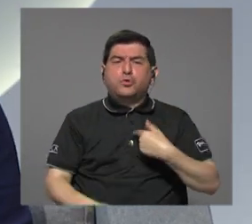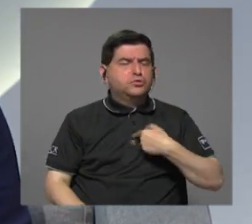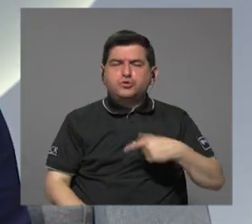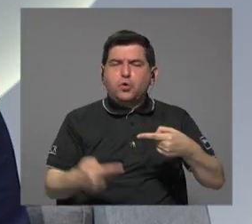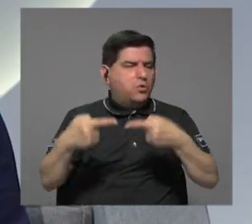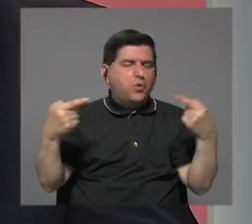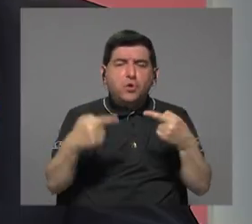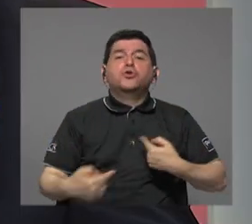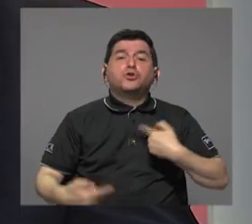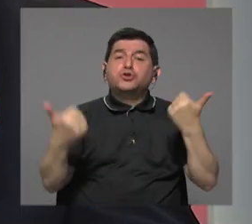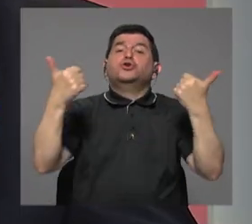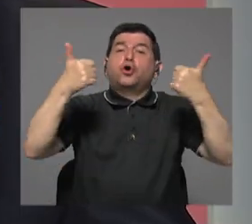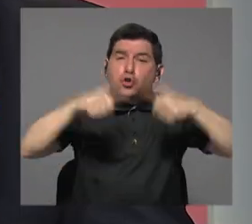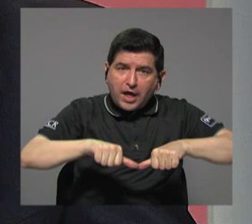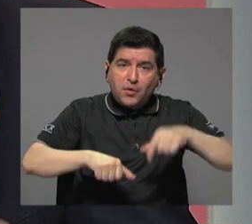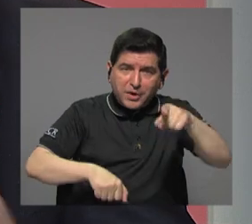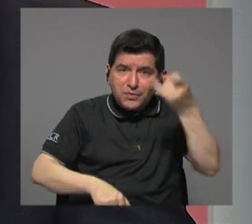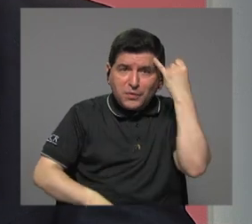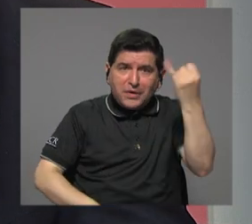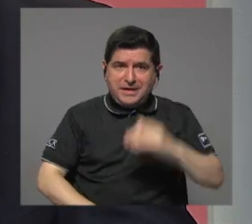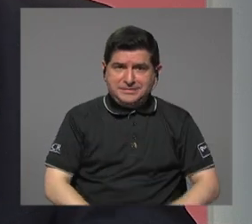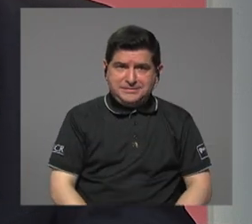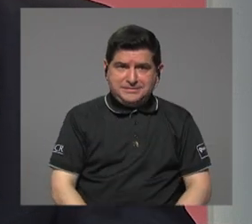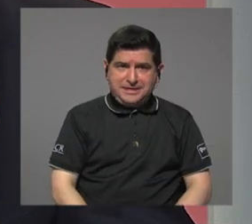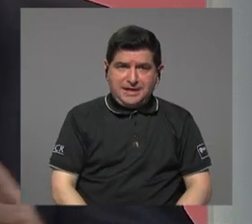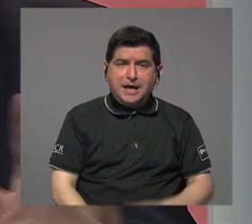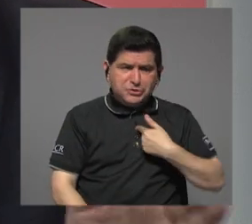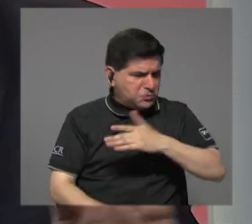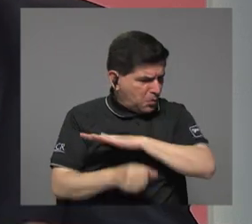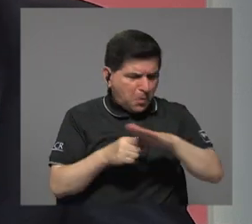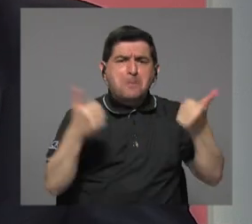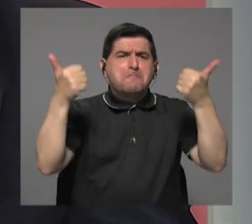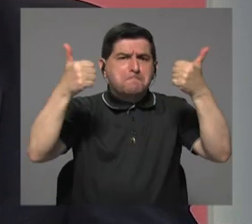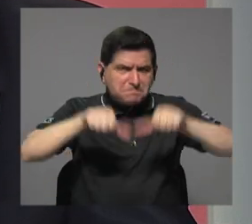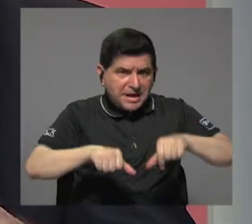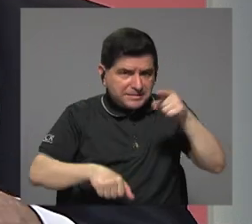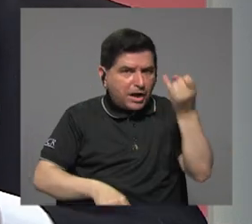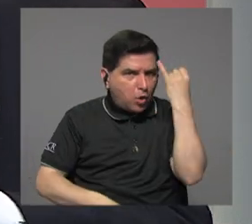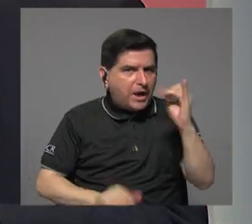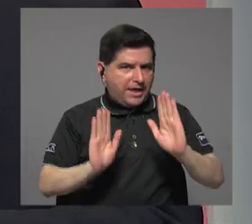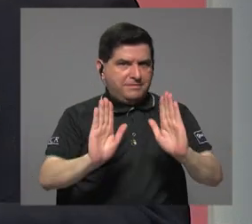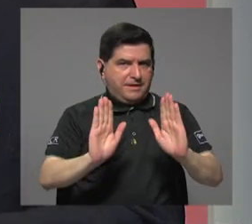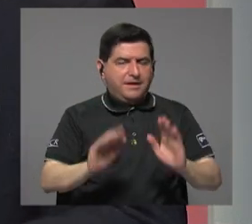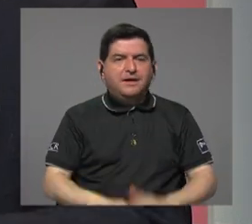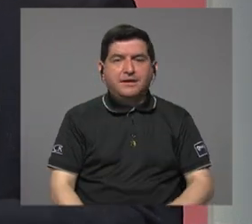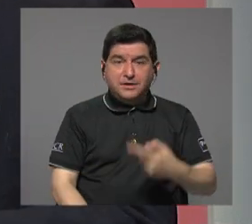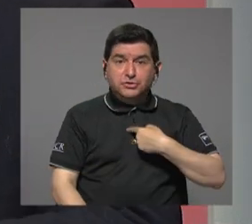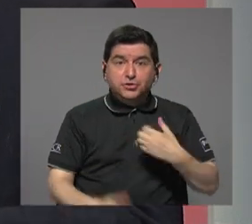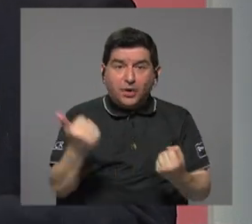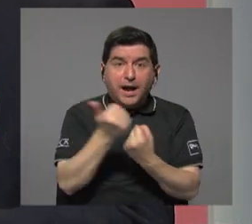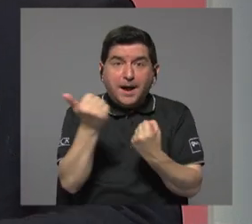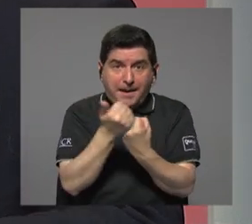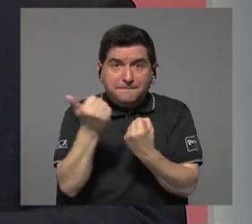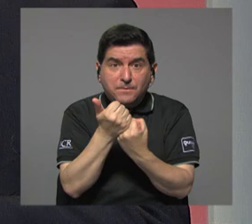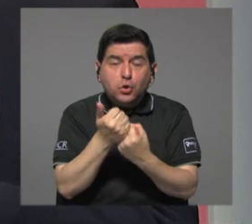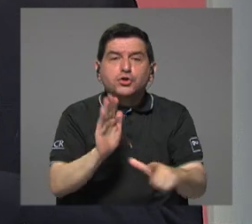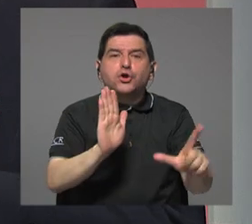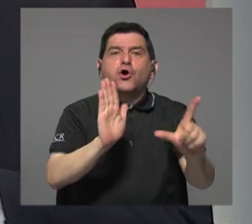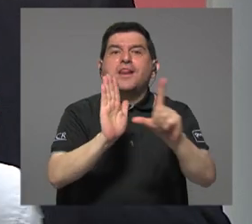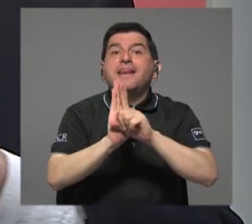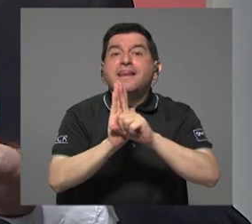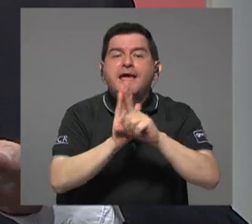refutó yo estoy de acuerdo con sus argumentos en verano si totalmente de acuerdo con esos argumentos es mayo estoy a favor de una ley